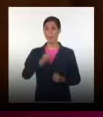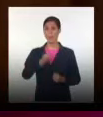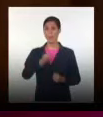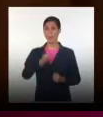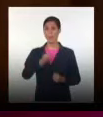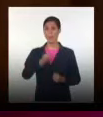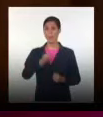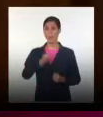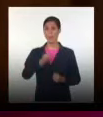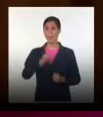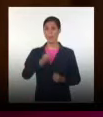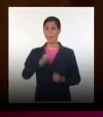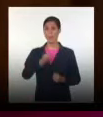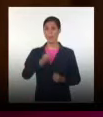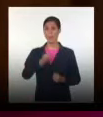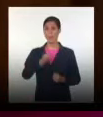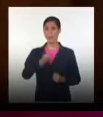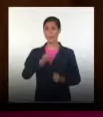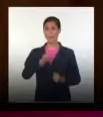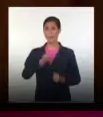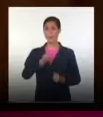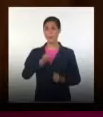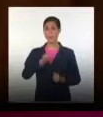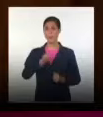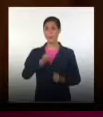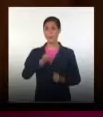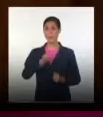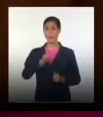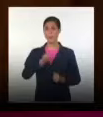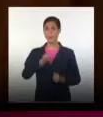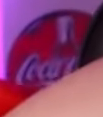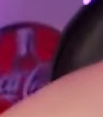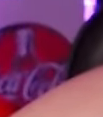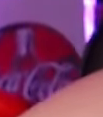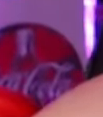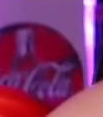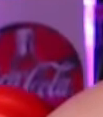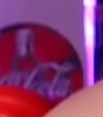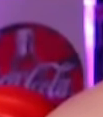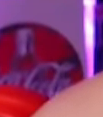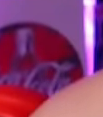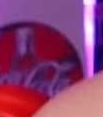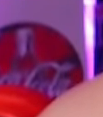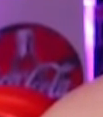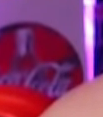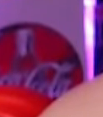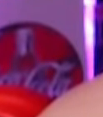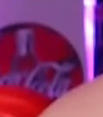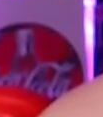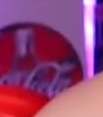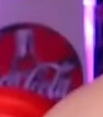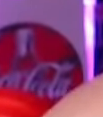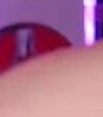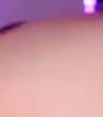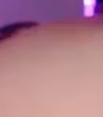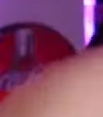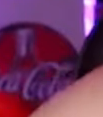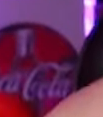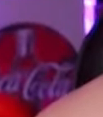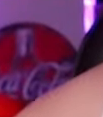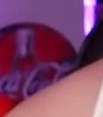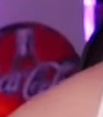mundo entero, ese hace lo que le da la gana, brother. No, Cere, es que es una cosa que es que no puedo. De verdad, yo hoy sí, mira, fíjate que hoy